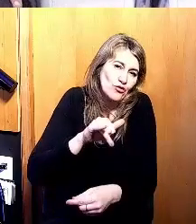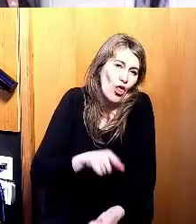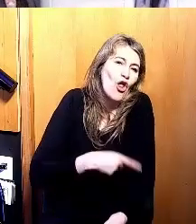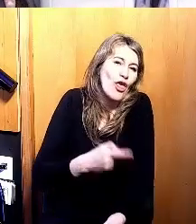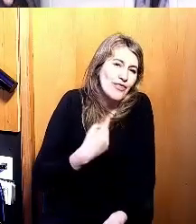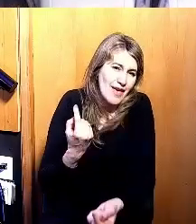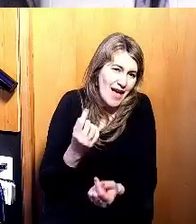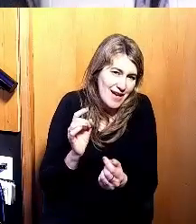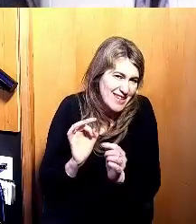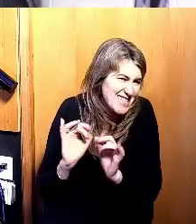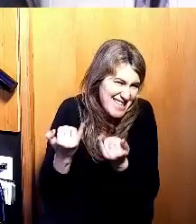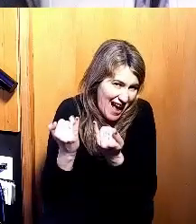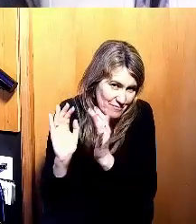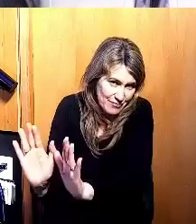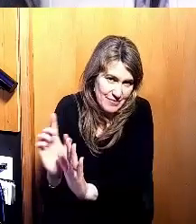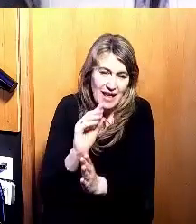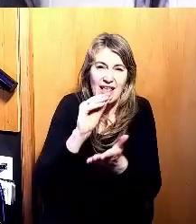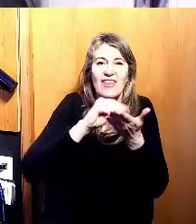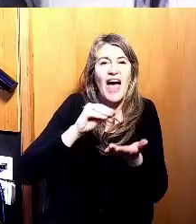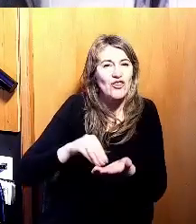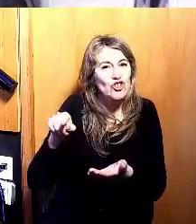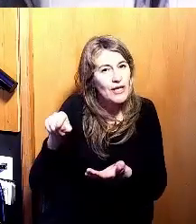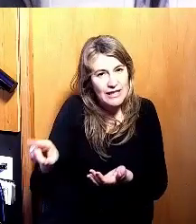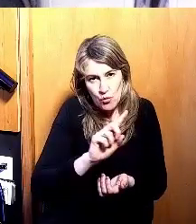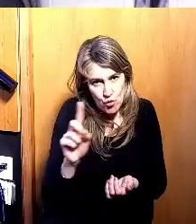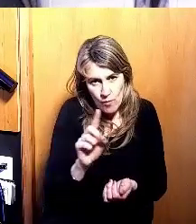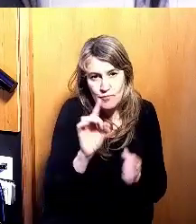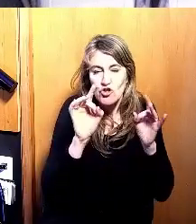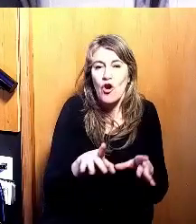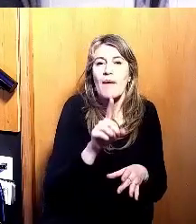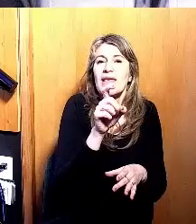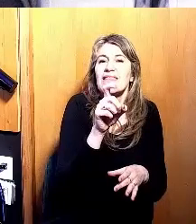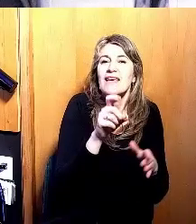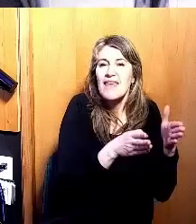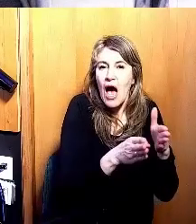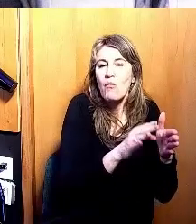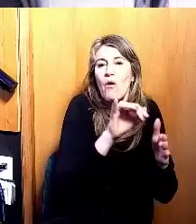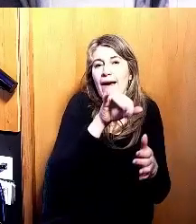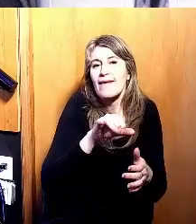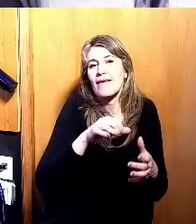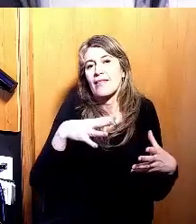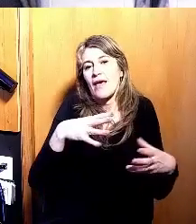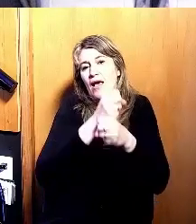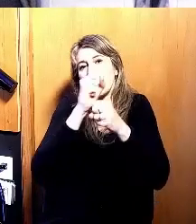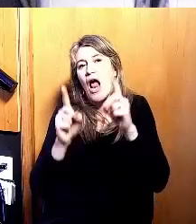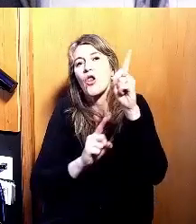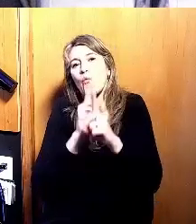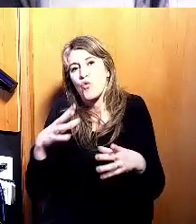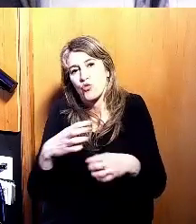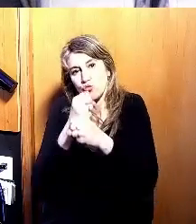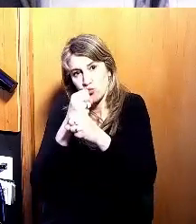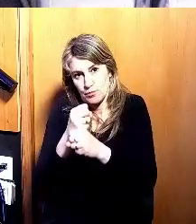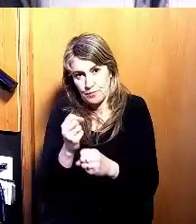lateral. No está en los datos que vamos a ver a continuación. Estas son capturas